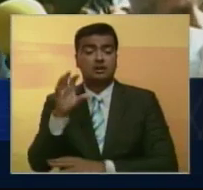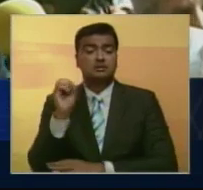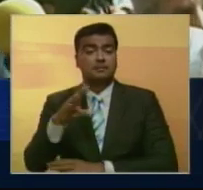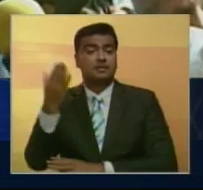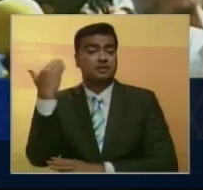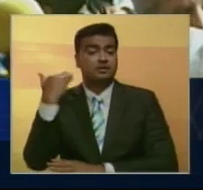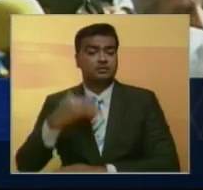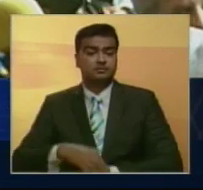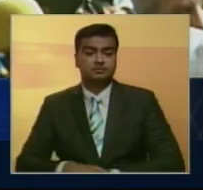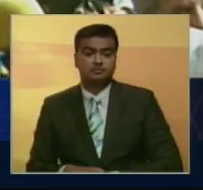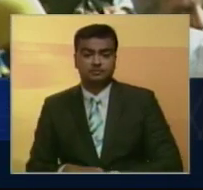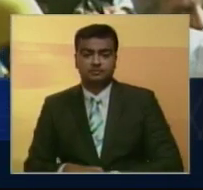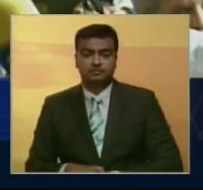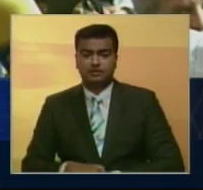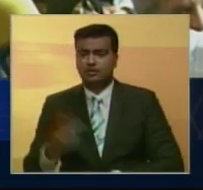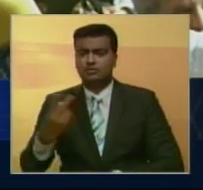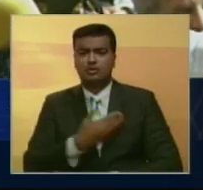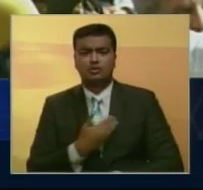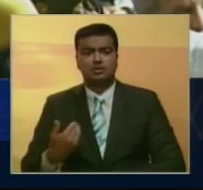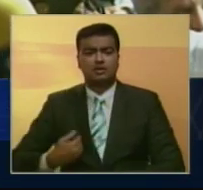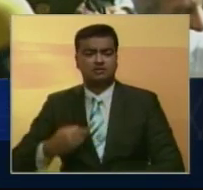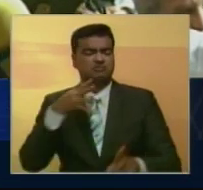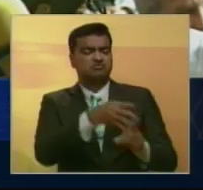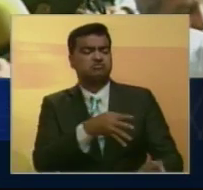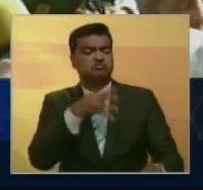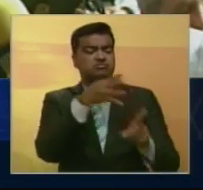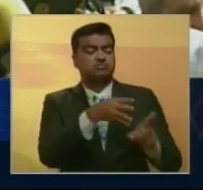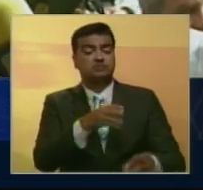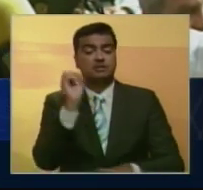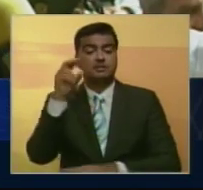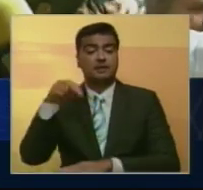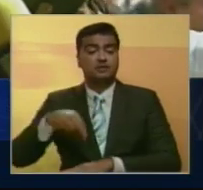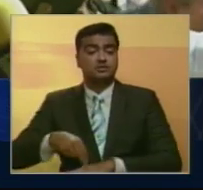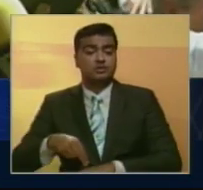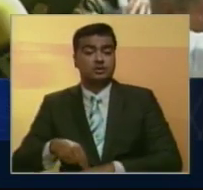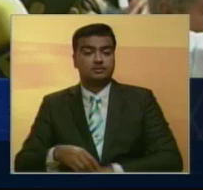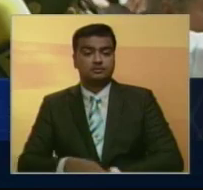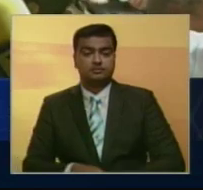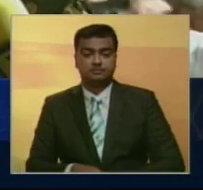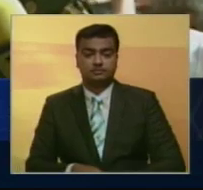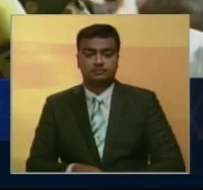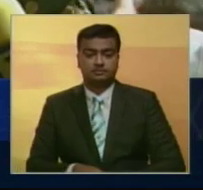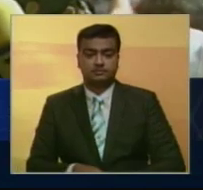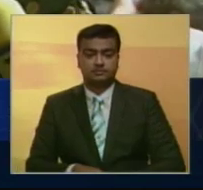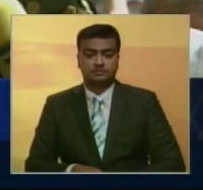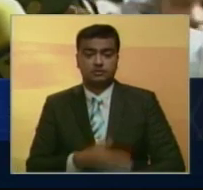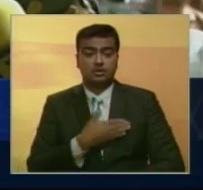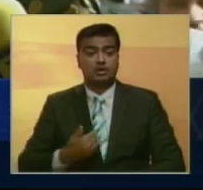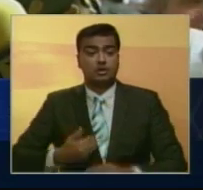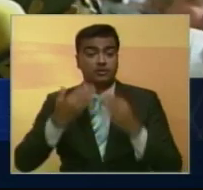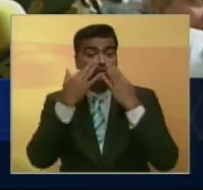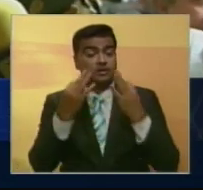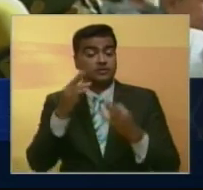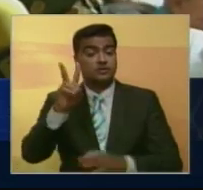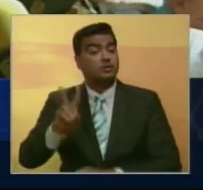anterior, que ellos dos pretendan callapear al poder que está recién legitimado y electo. Quiero advertir como venezolano que eso es